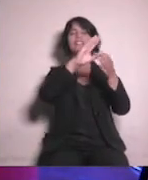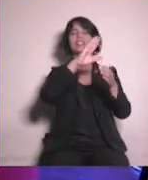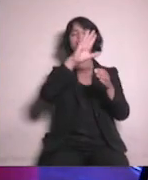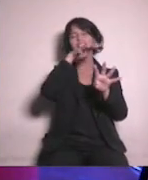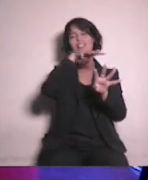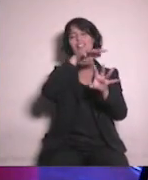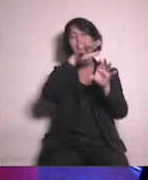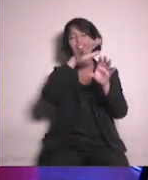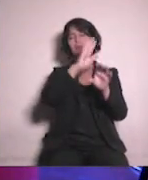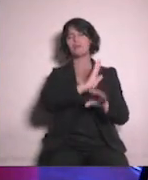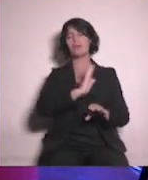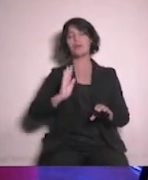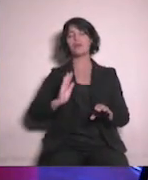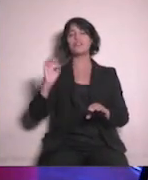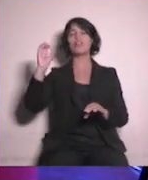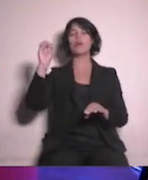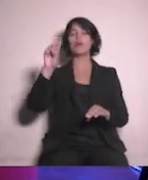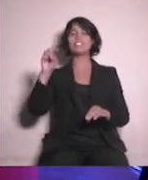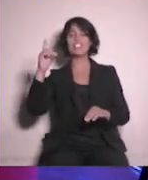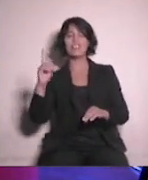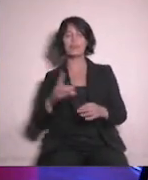Y además de los parámetros,